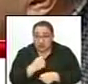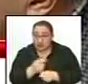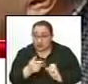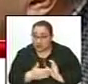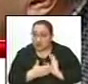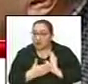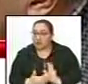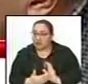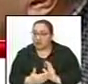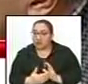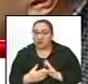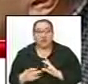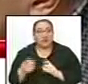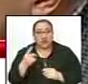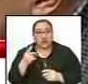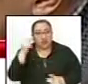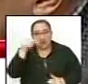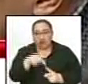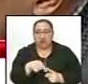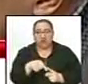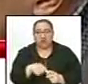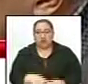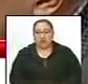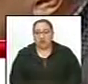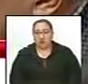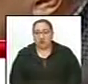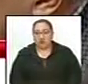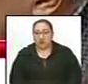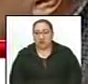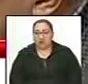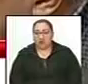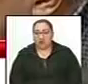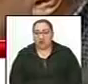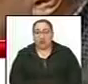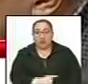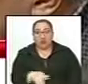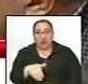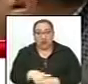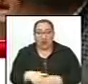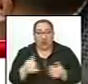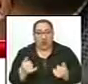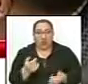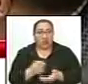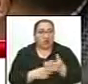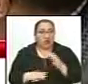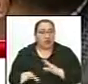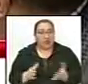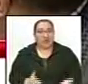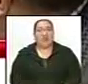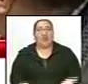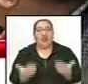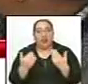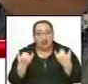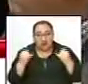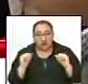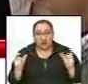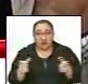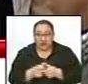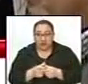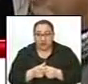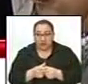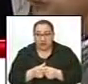que él presentó tiene un destino que está expresado en esos votos. Ahora lo que se va a hacer es, se trae ese informe a la